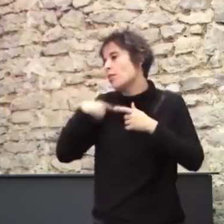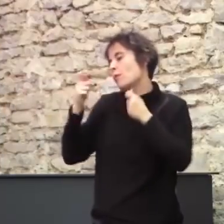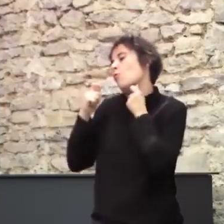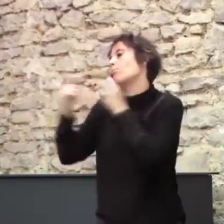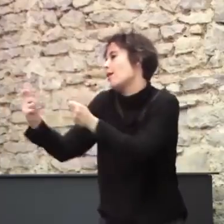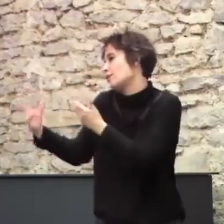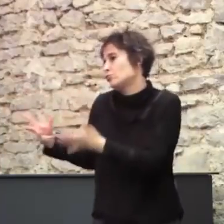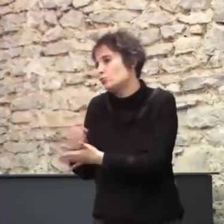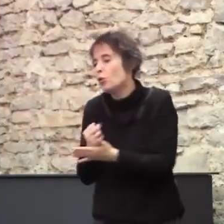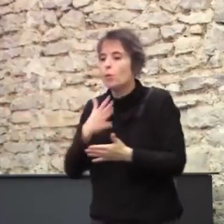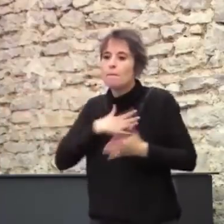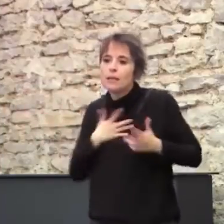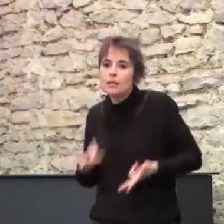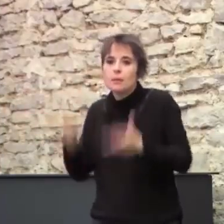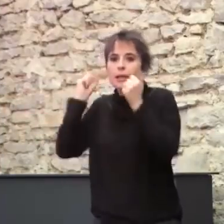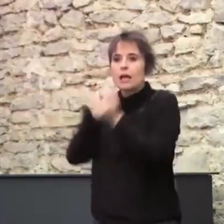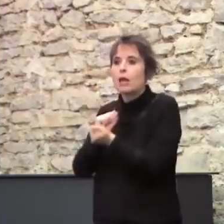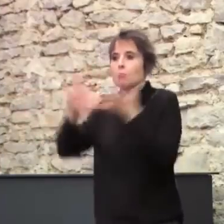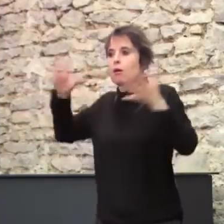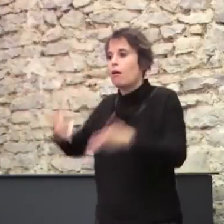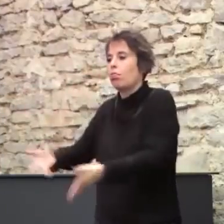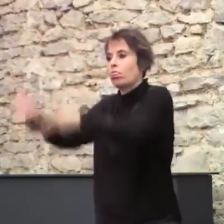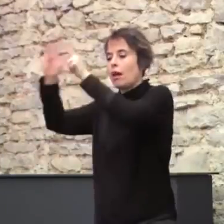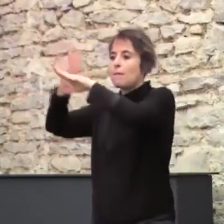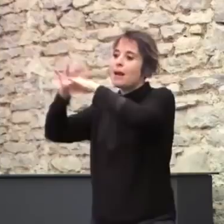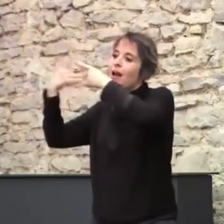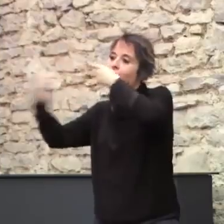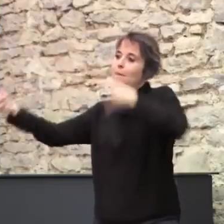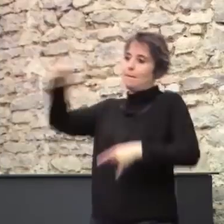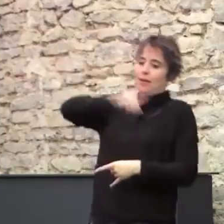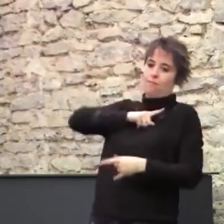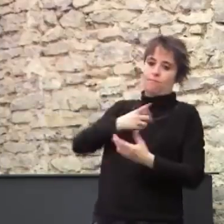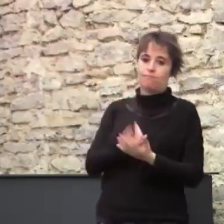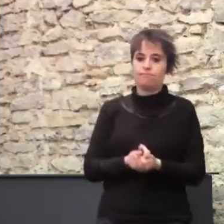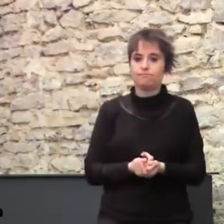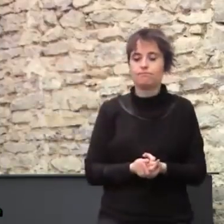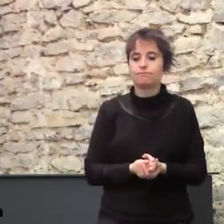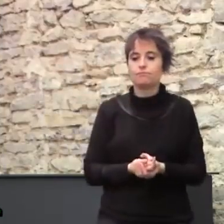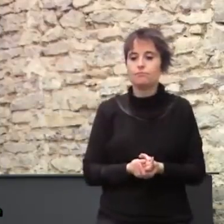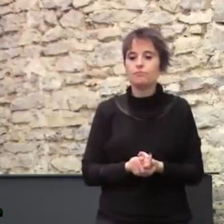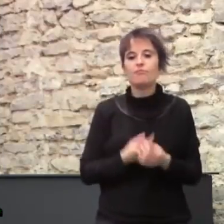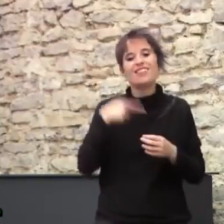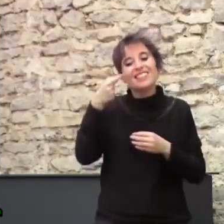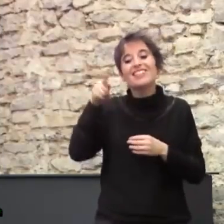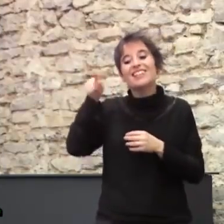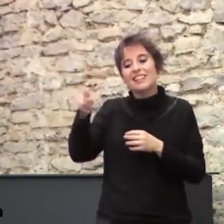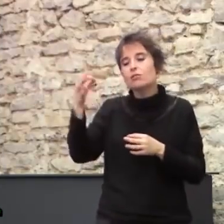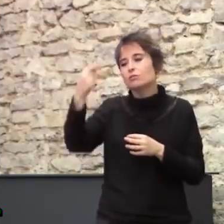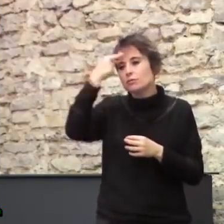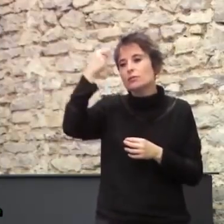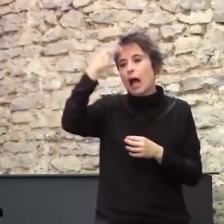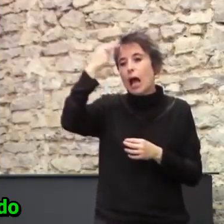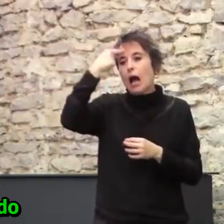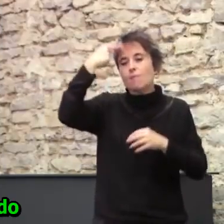poder, mi libertad y todo lo demás para que me amen, ¿no? Y sobre todo eso lo tenemos en mente